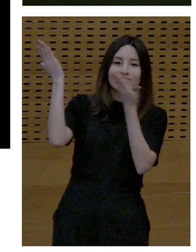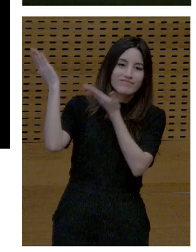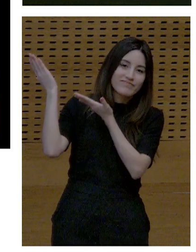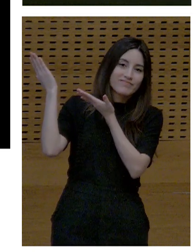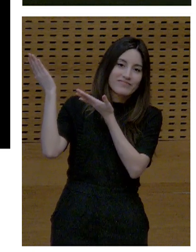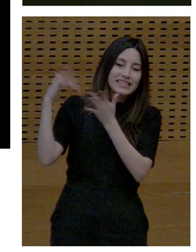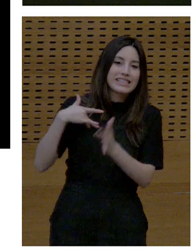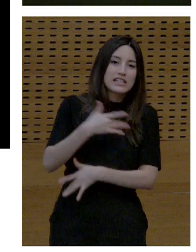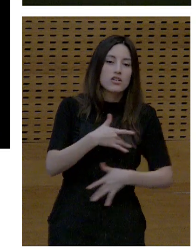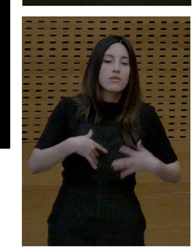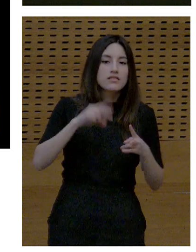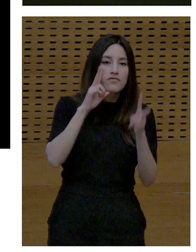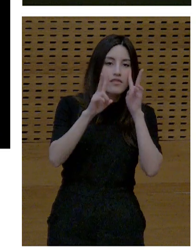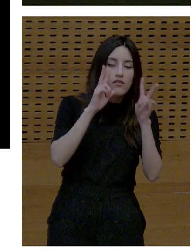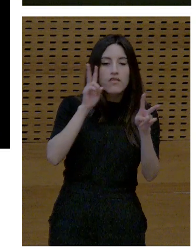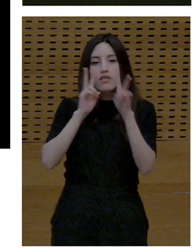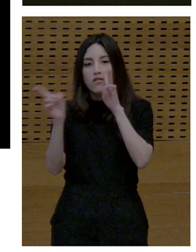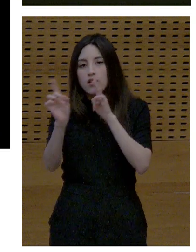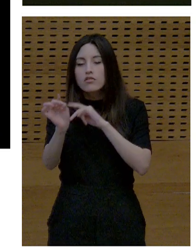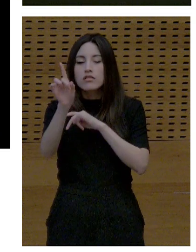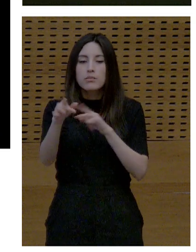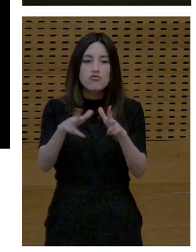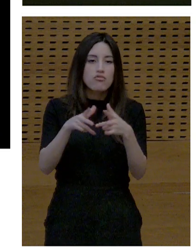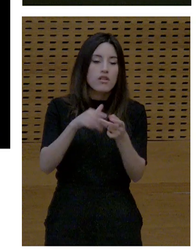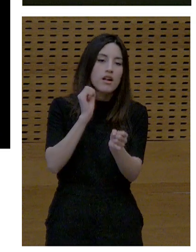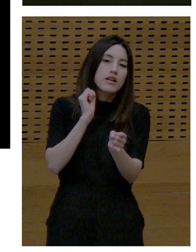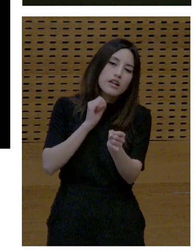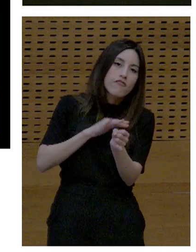e invisibles y su impacto social.